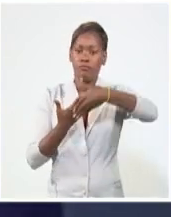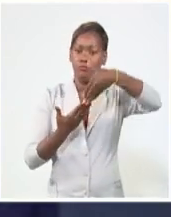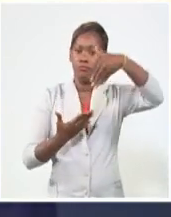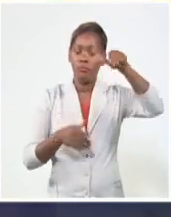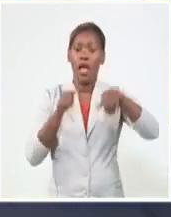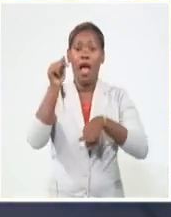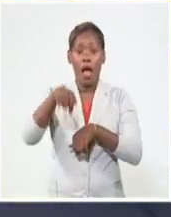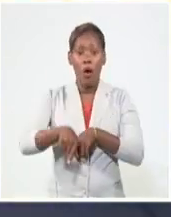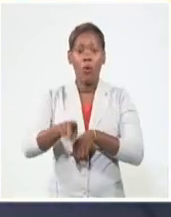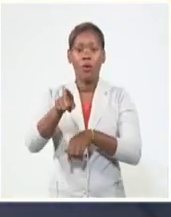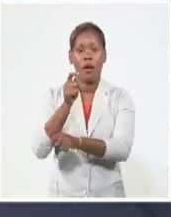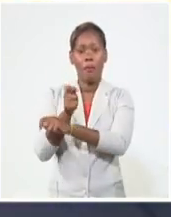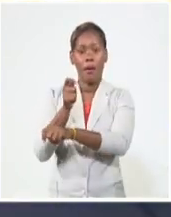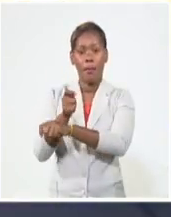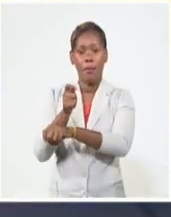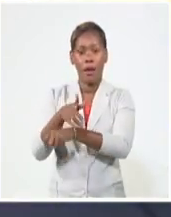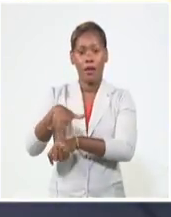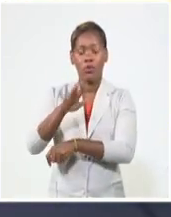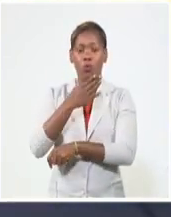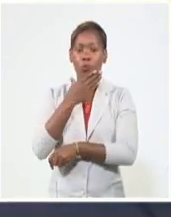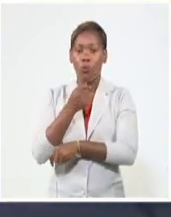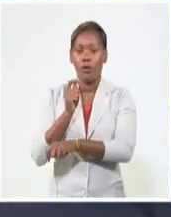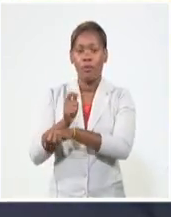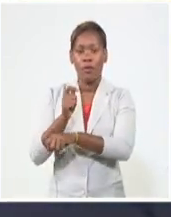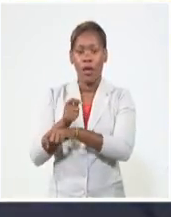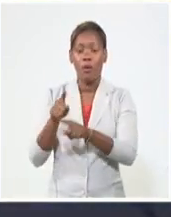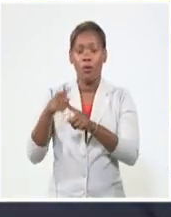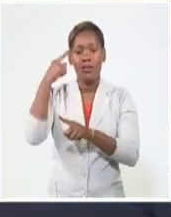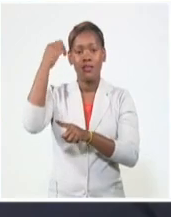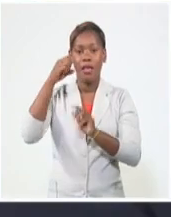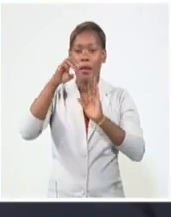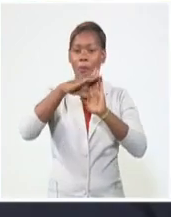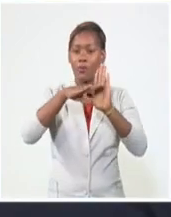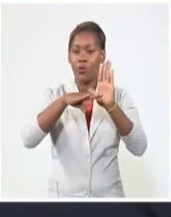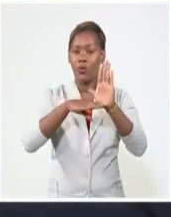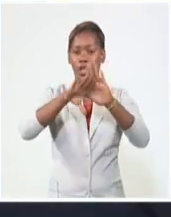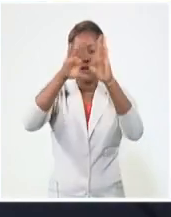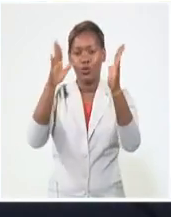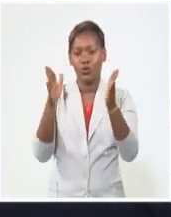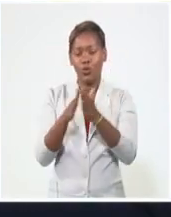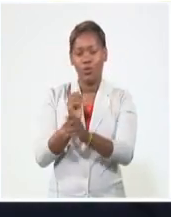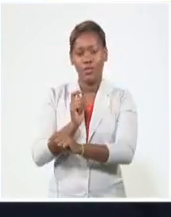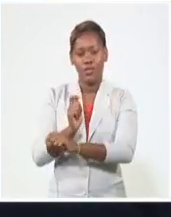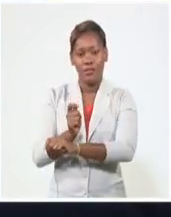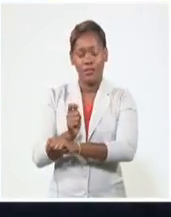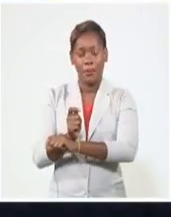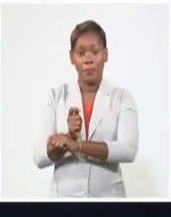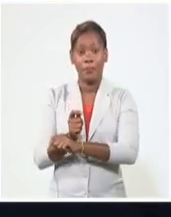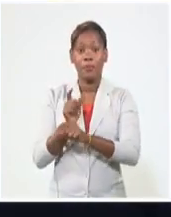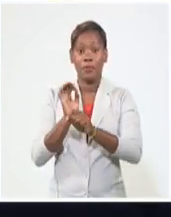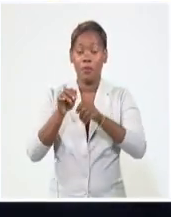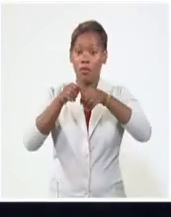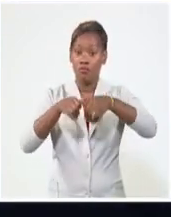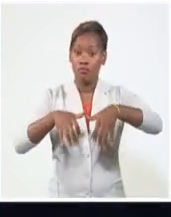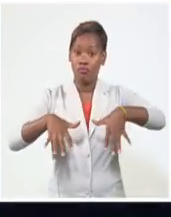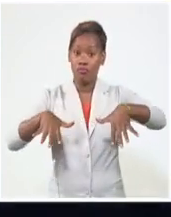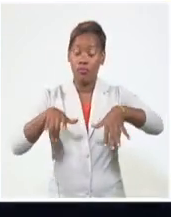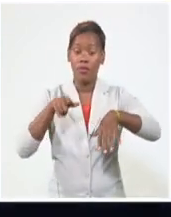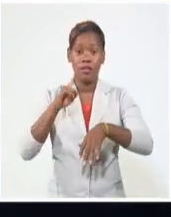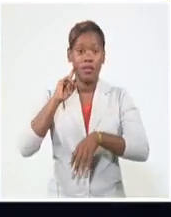jóvenes talentos de la aplicación del método de enseñanza de la Escuela Cubana de Ballet. La gala concierto, anunciada para este fin de